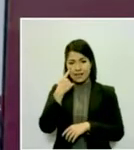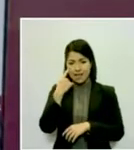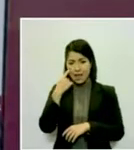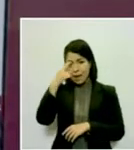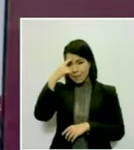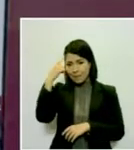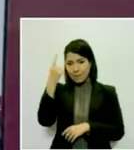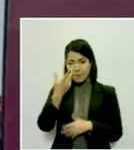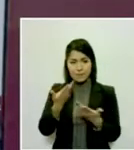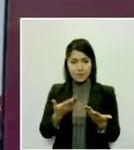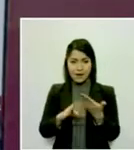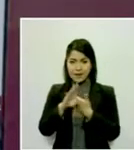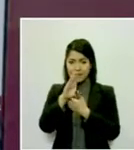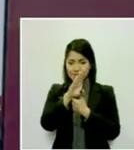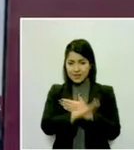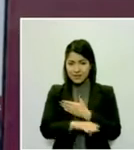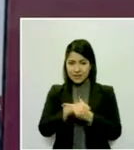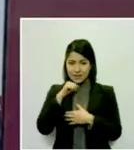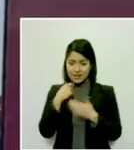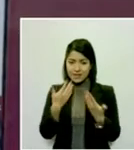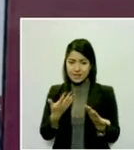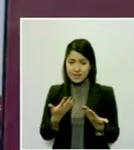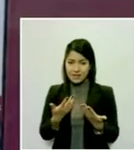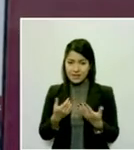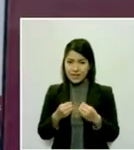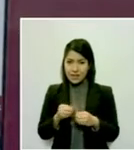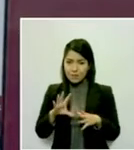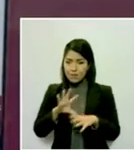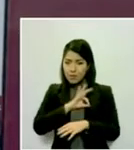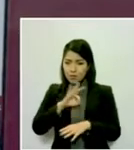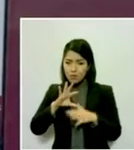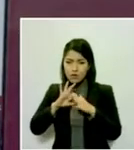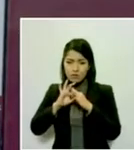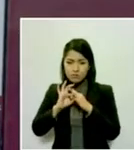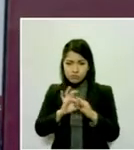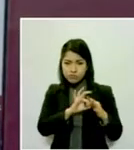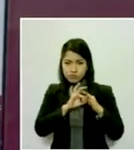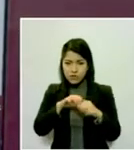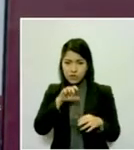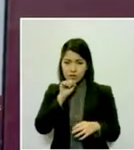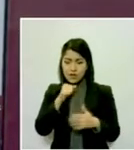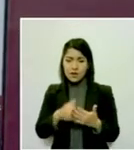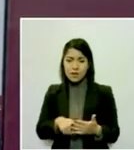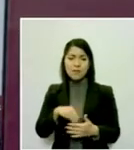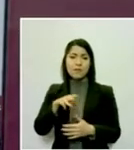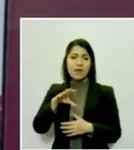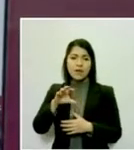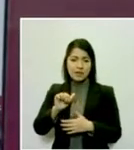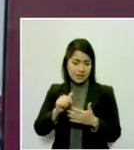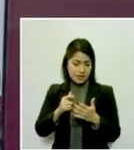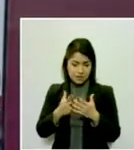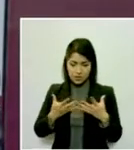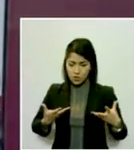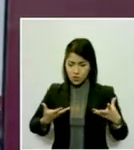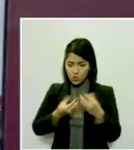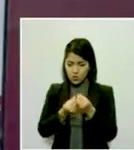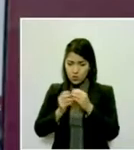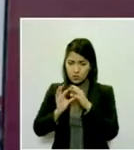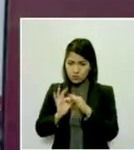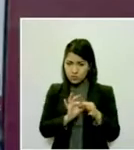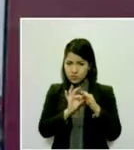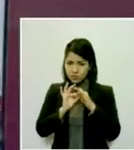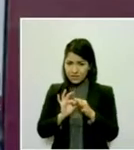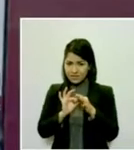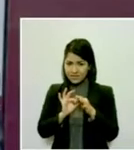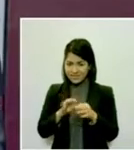quede desvinculado el material pétreo con la mezcla asfáltica. ¿Se fijan cómo